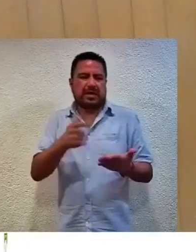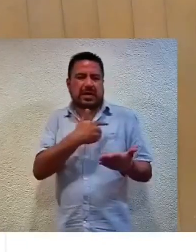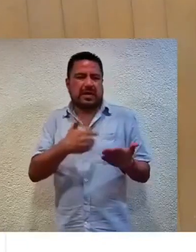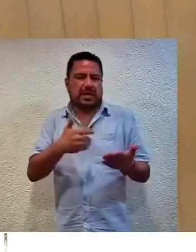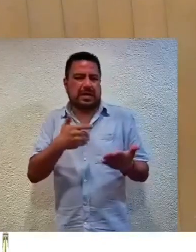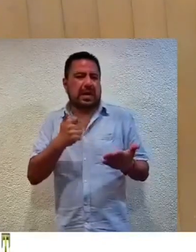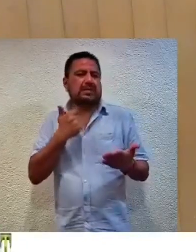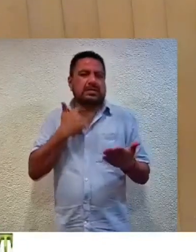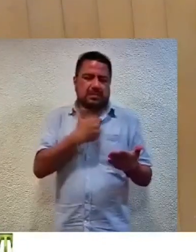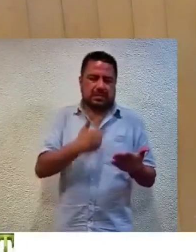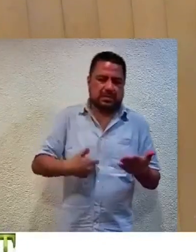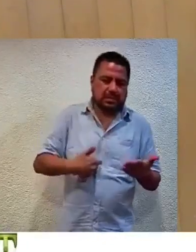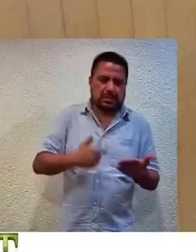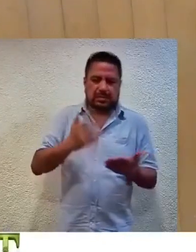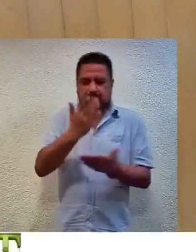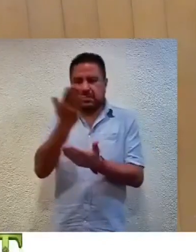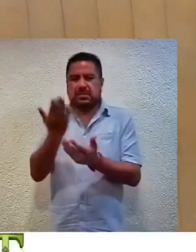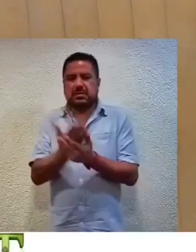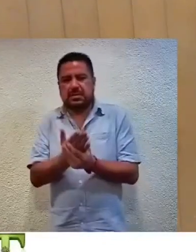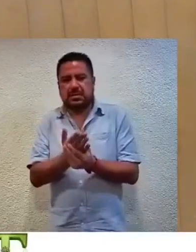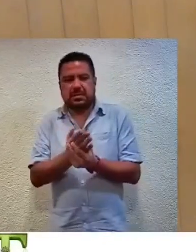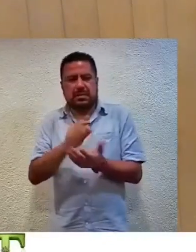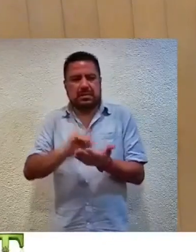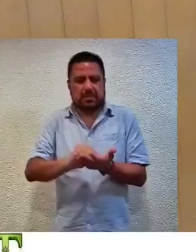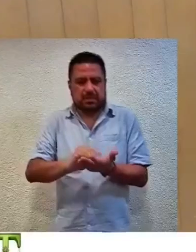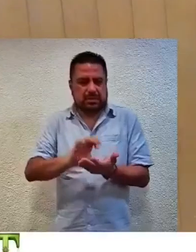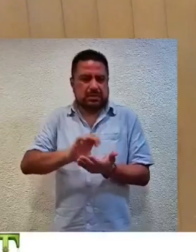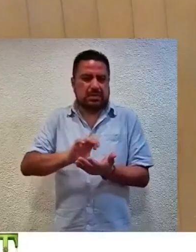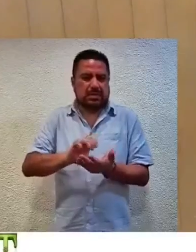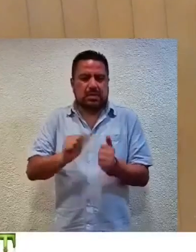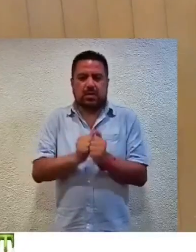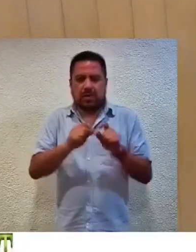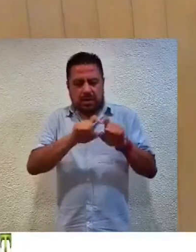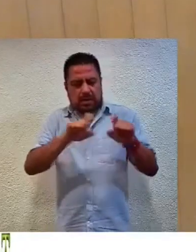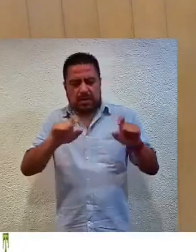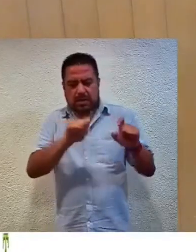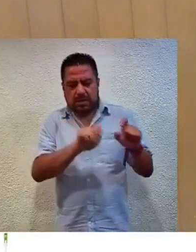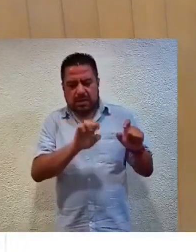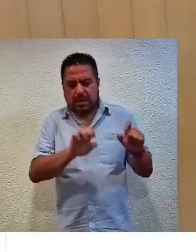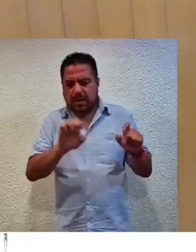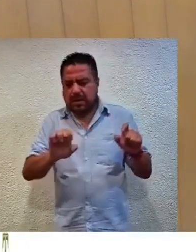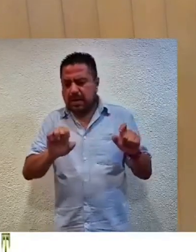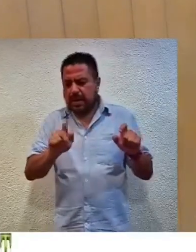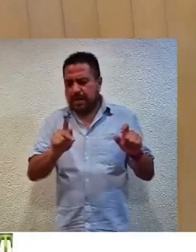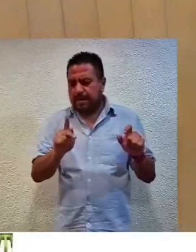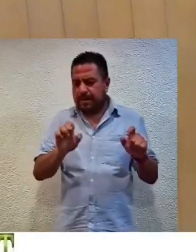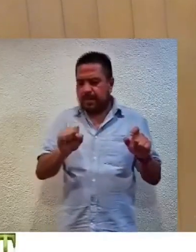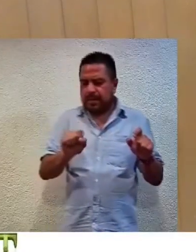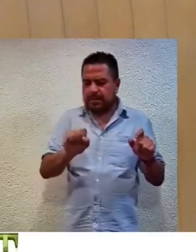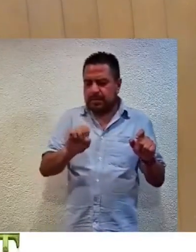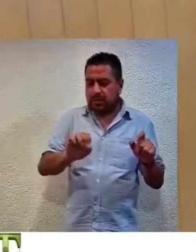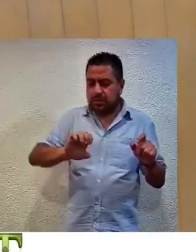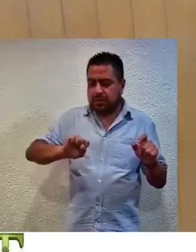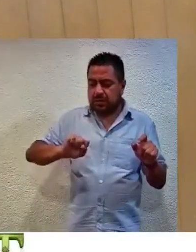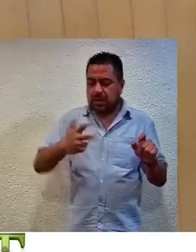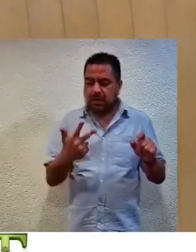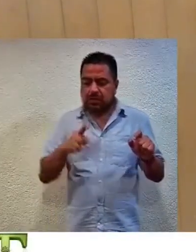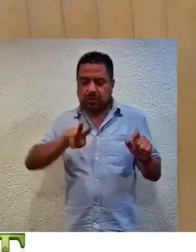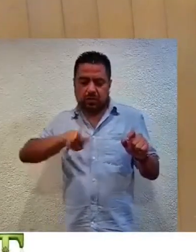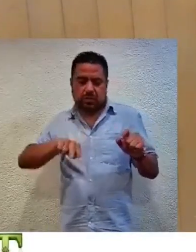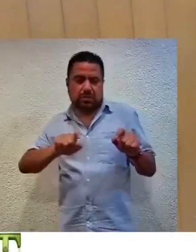Rodríguez Chinón en el expediente identificado con la clave TEE diagonal PES diagonal 068 diagonal